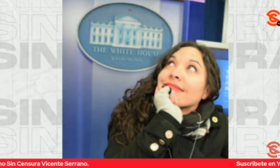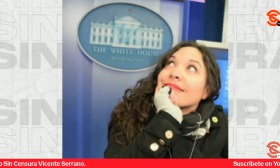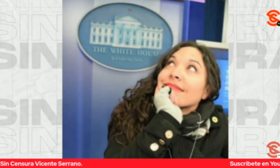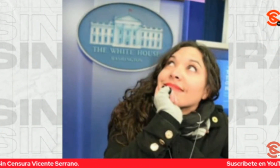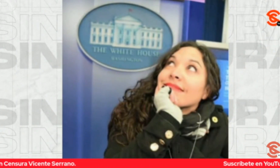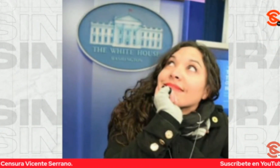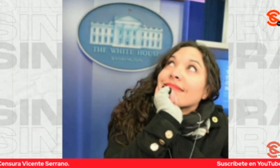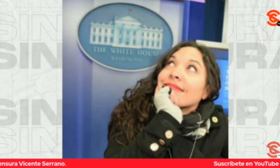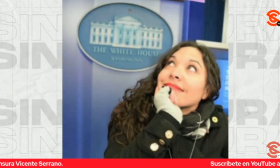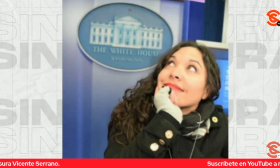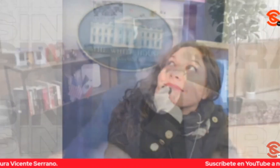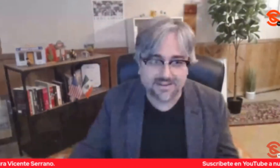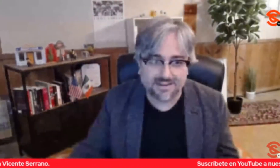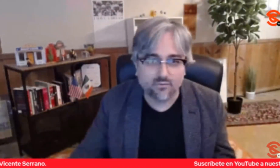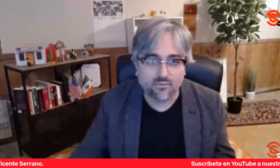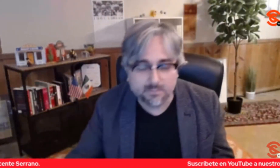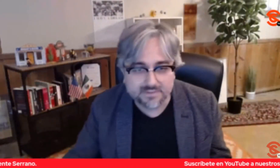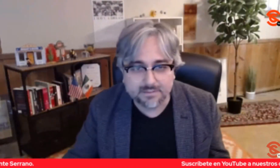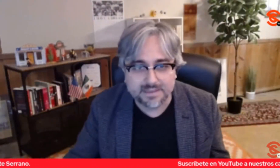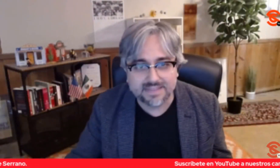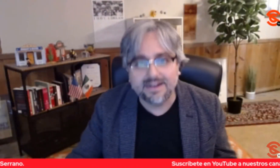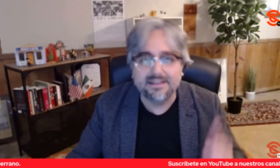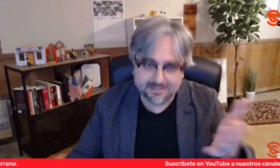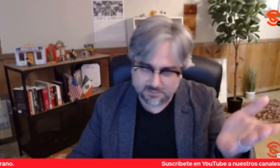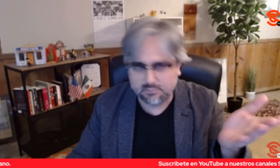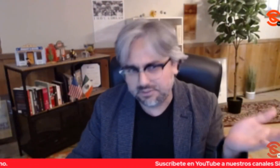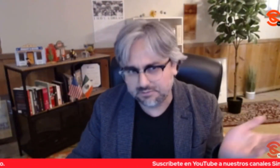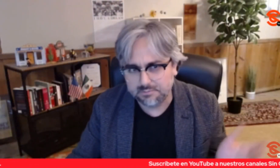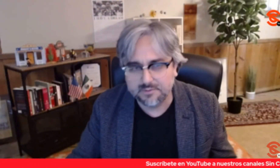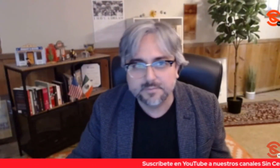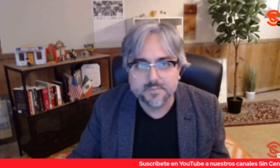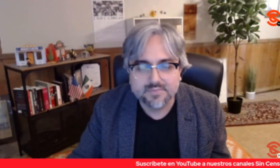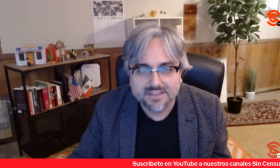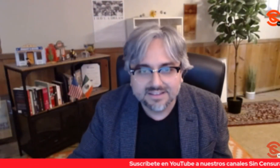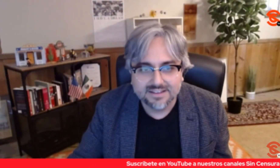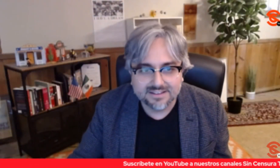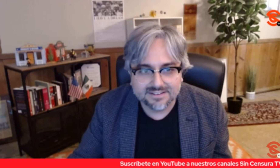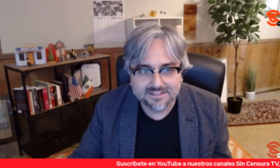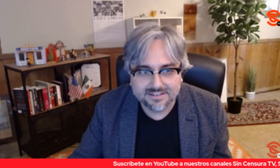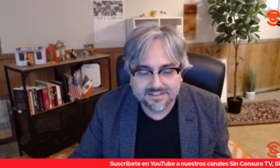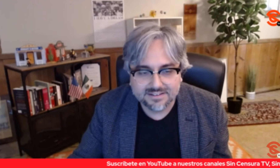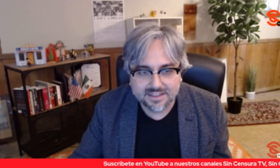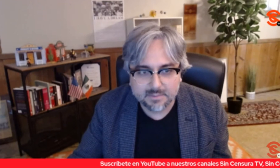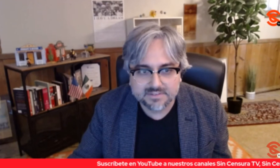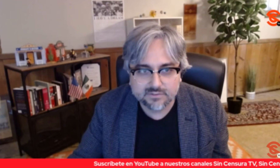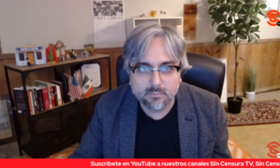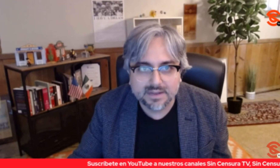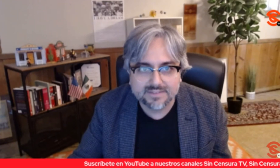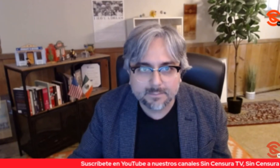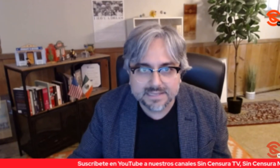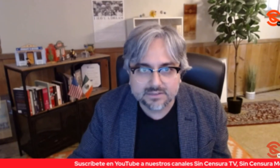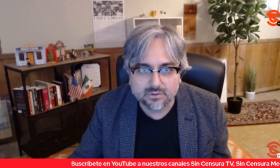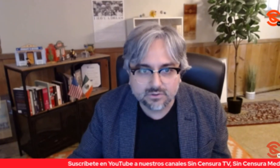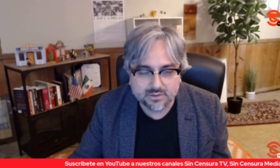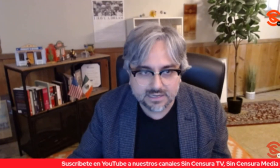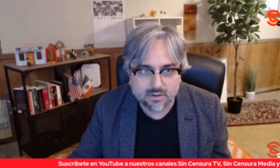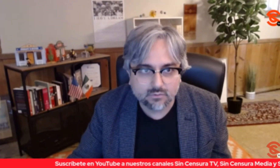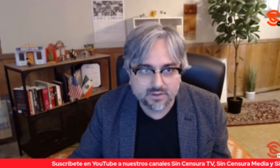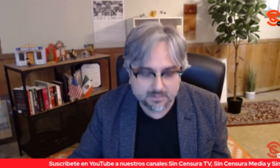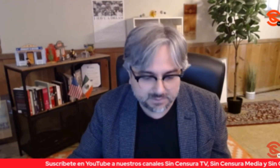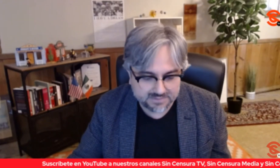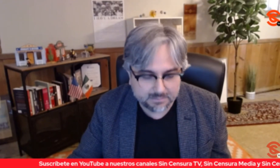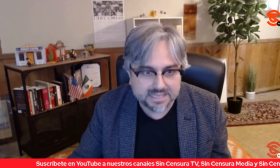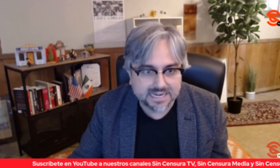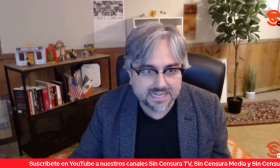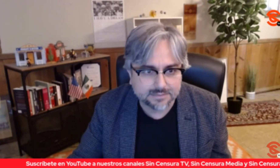de Reforma, no esa de la conferencia de prensa mañanera, esa después, ¿no? Pero cada vez que hace un planteamiento de